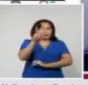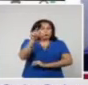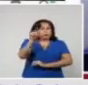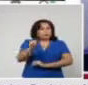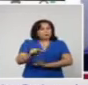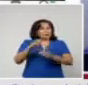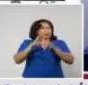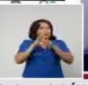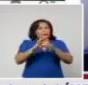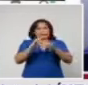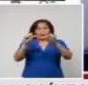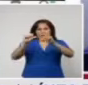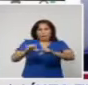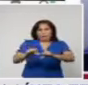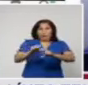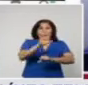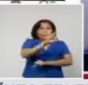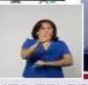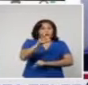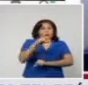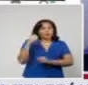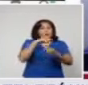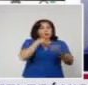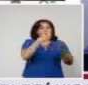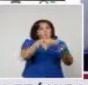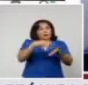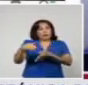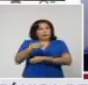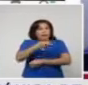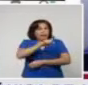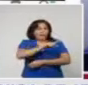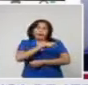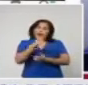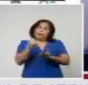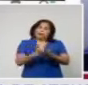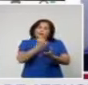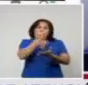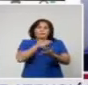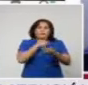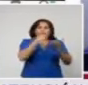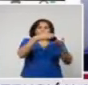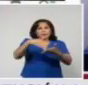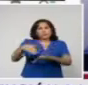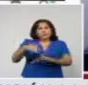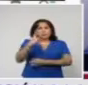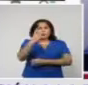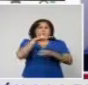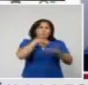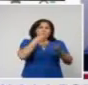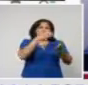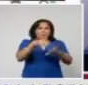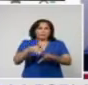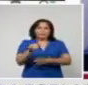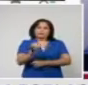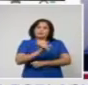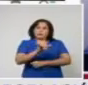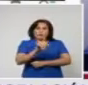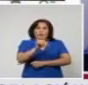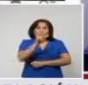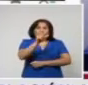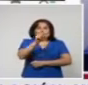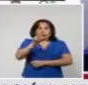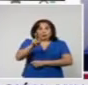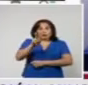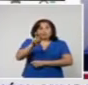acumulan 88 fallecidos. Usted conoce que en el día de ayer lamentablemente tuvimos que reportar un nuevo deceso, 2 evacuados,